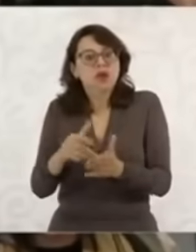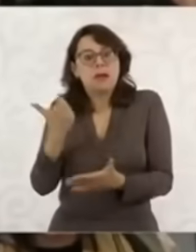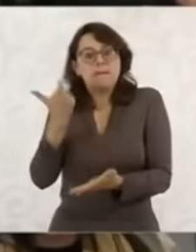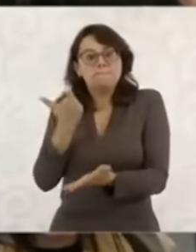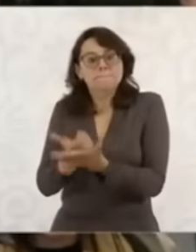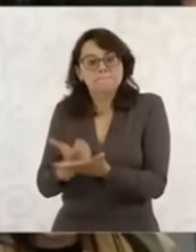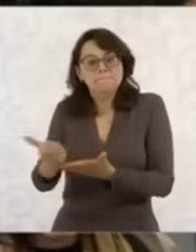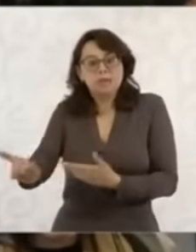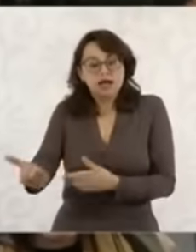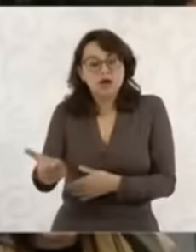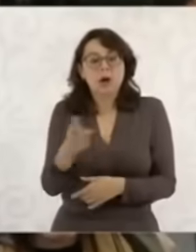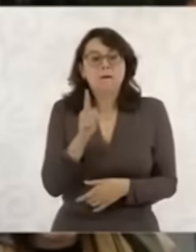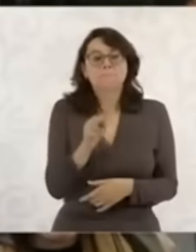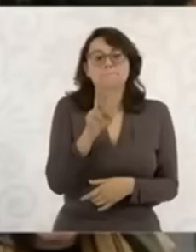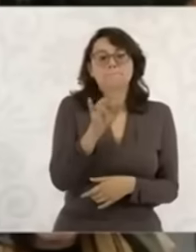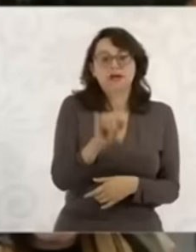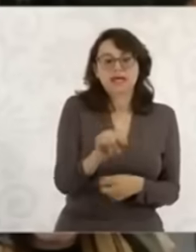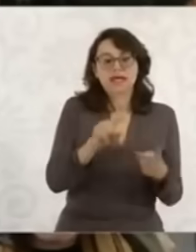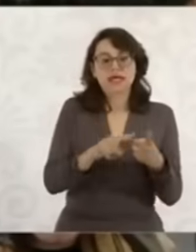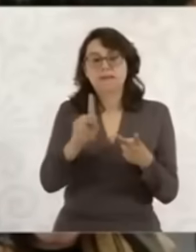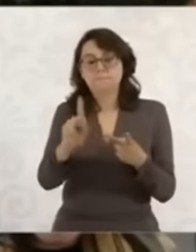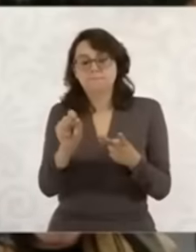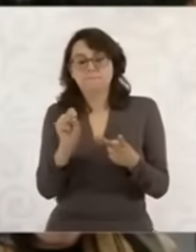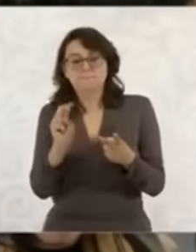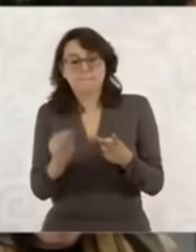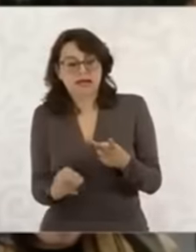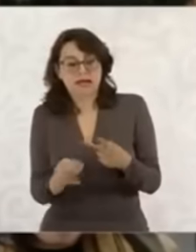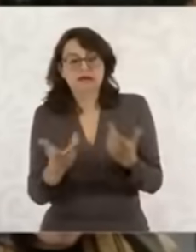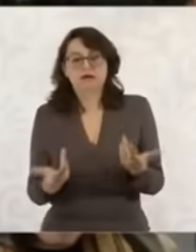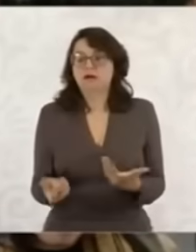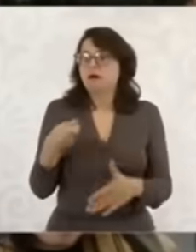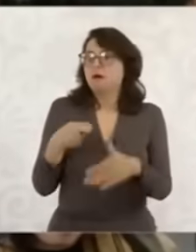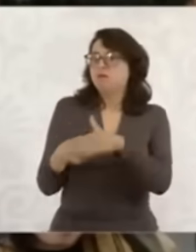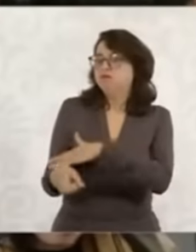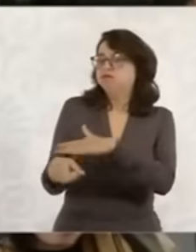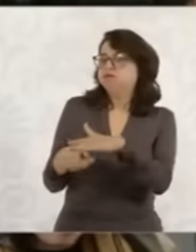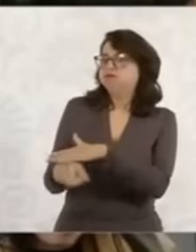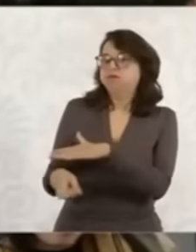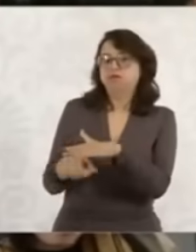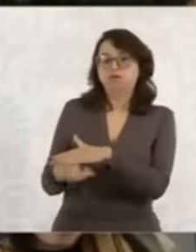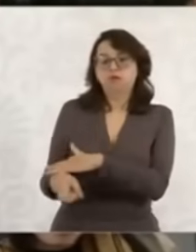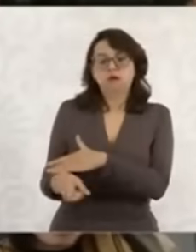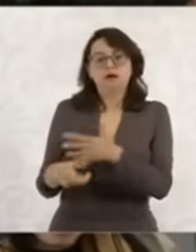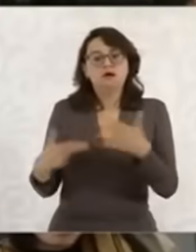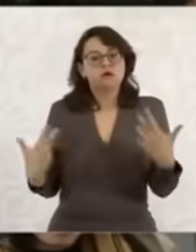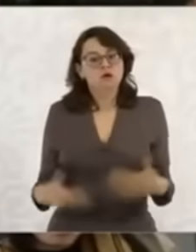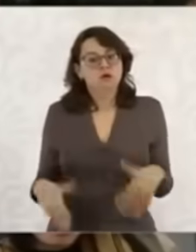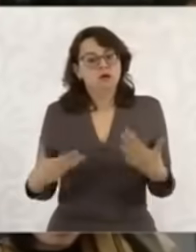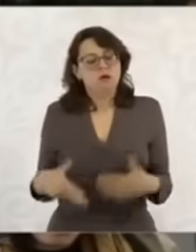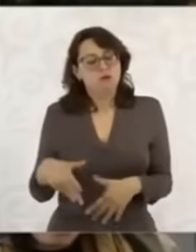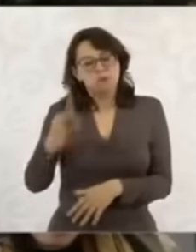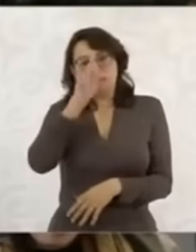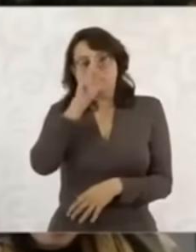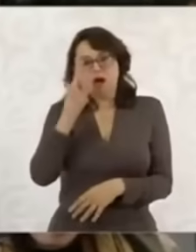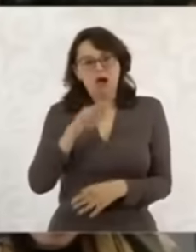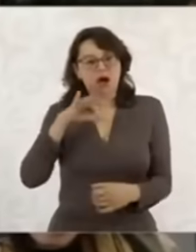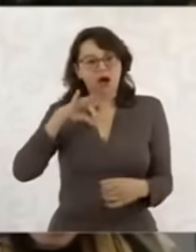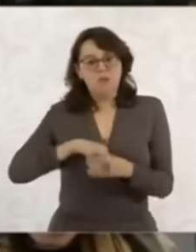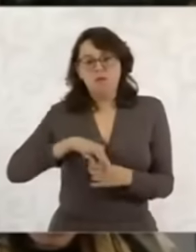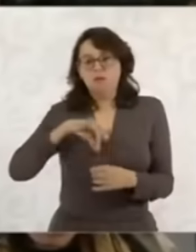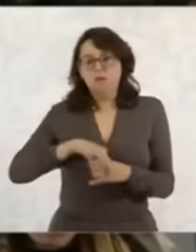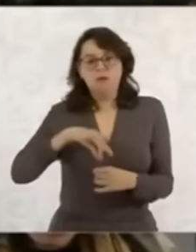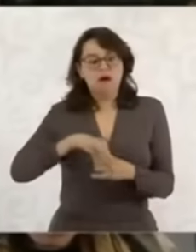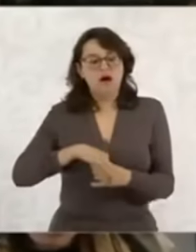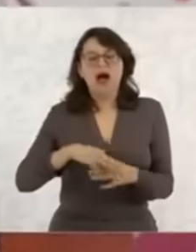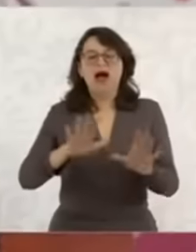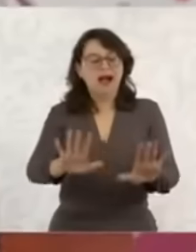como consultor y conferencista, y el resultado pues fue la peor votación presidencial en la historia del tricolor.